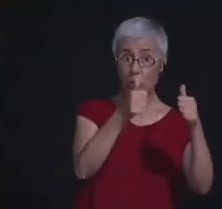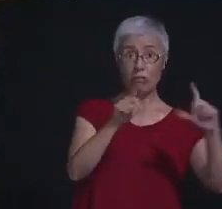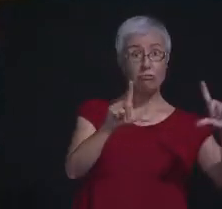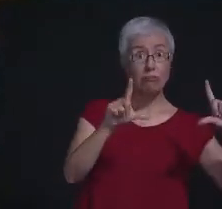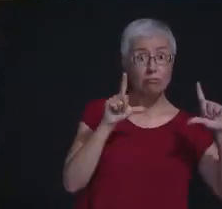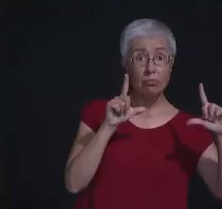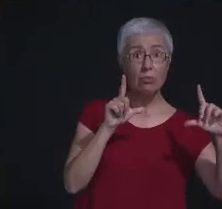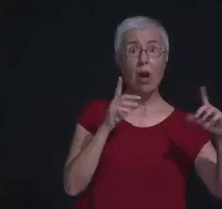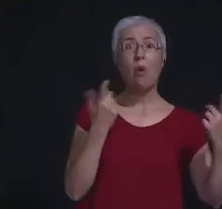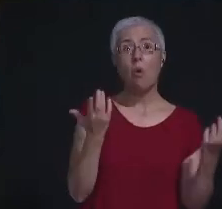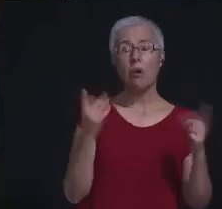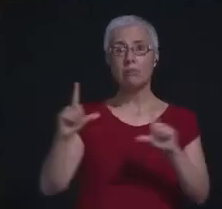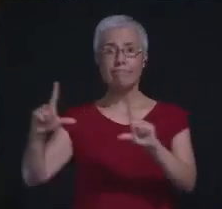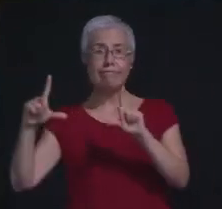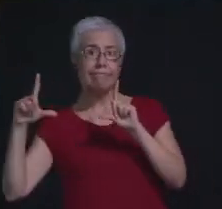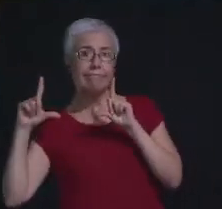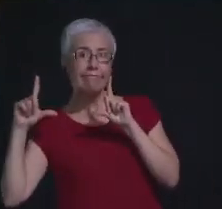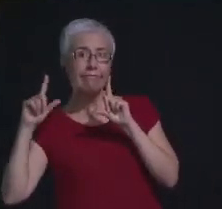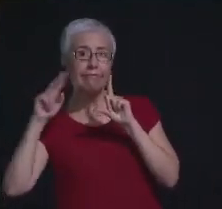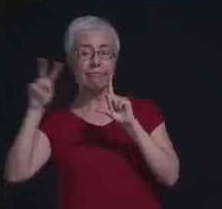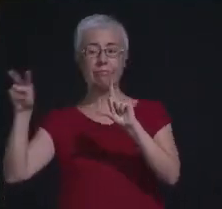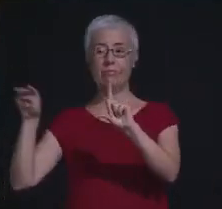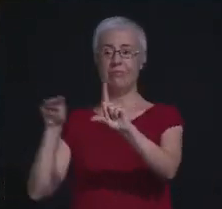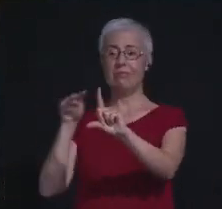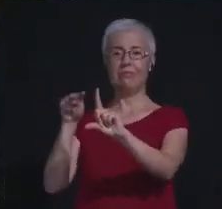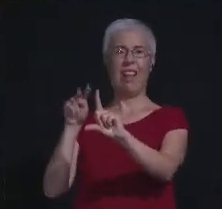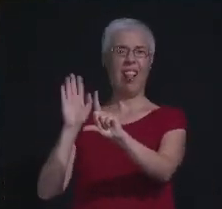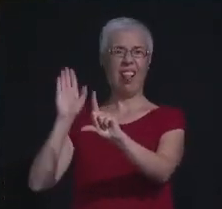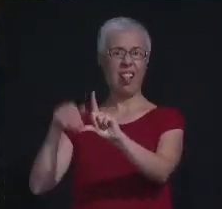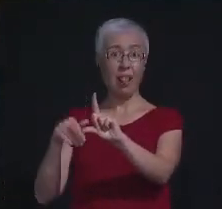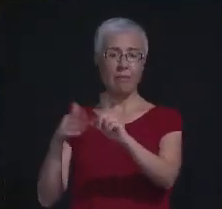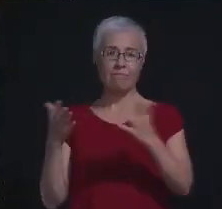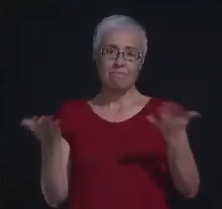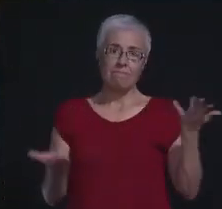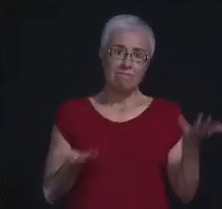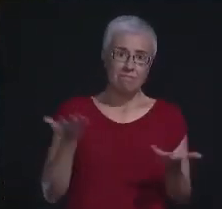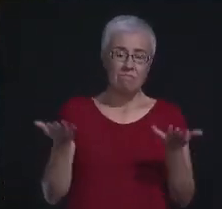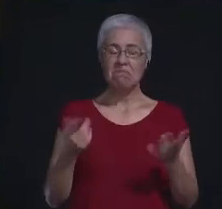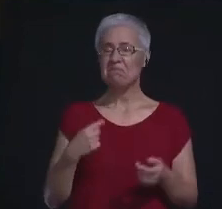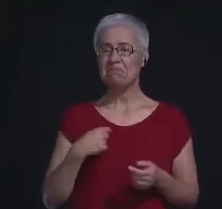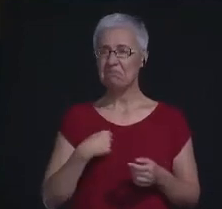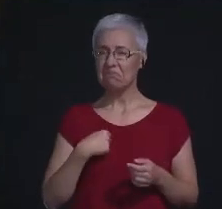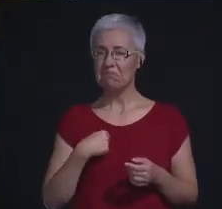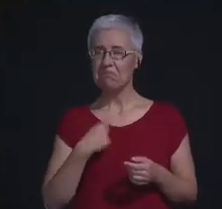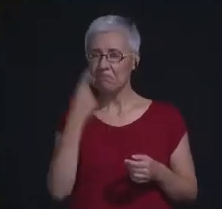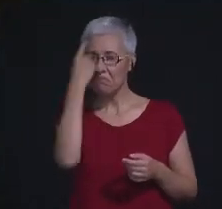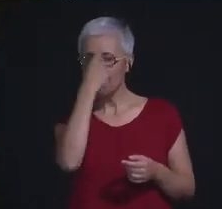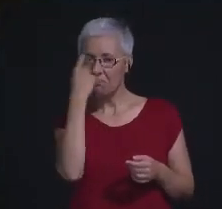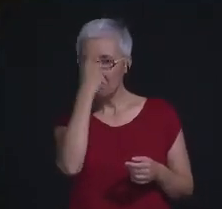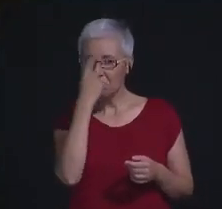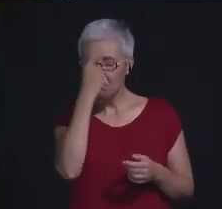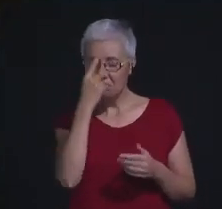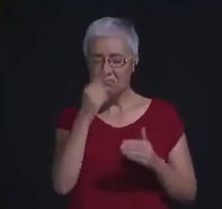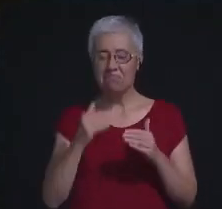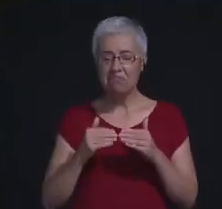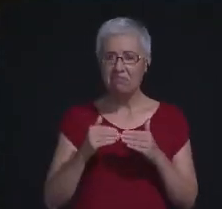el jueves, incidimos mucho, tanto con Jeff Mulgan como con Indy Johar, de que estos billions y trillions se